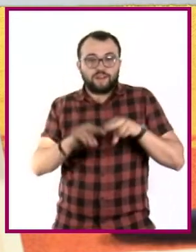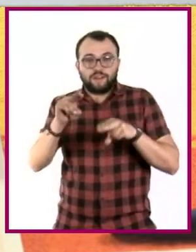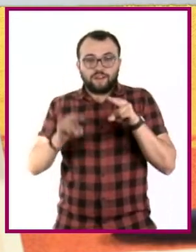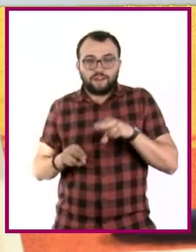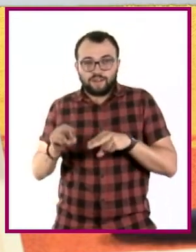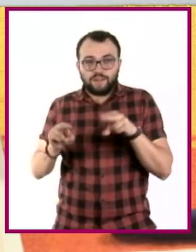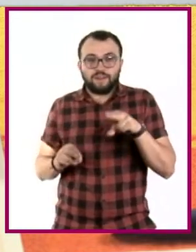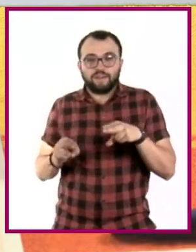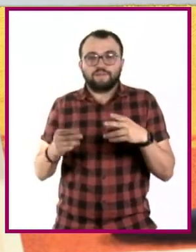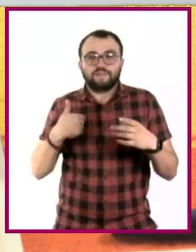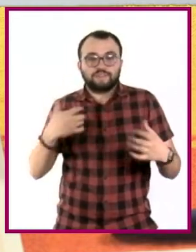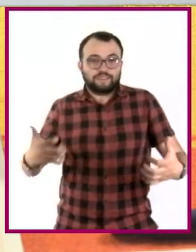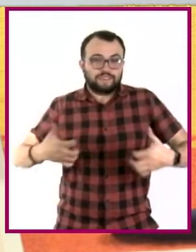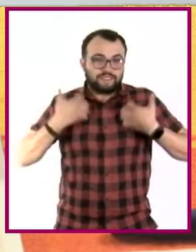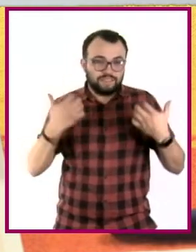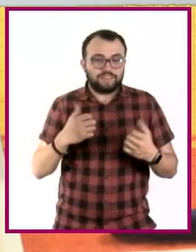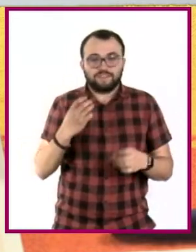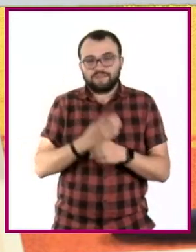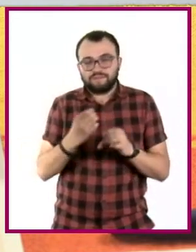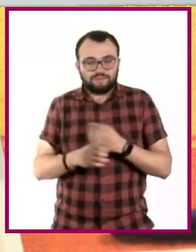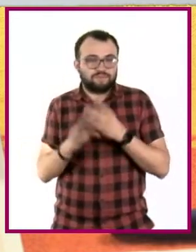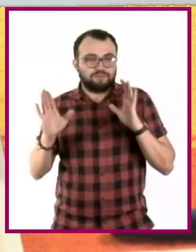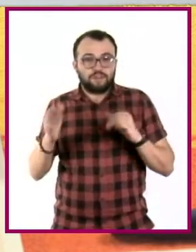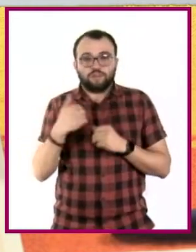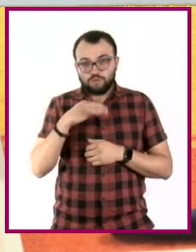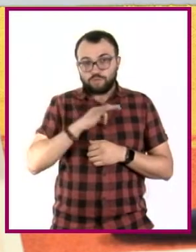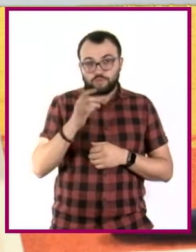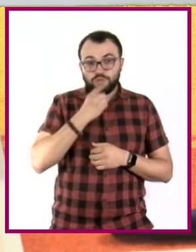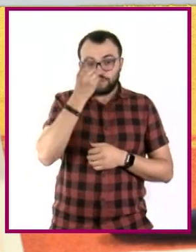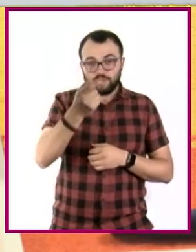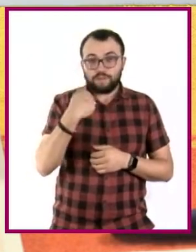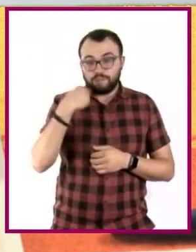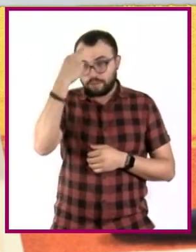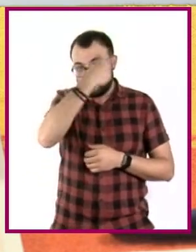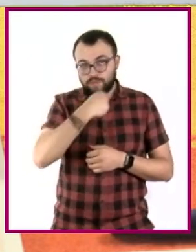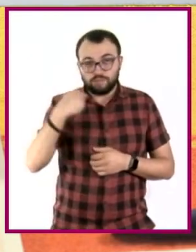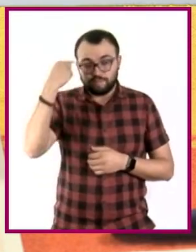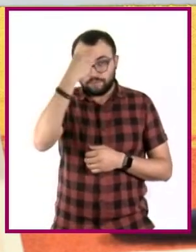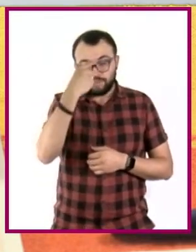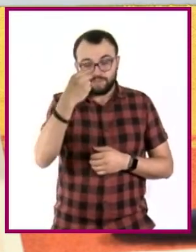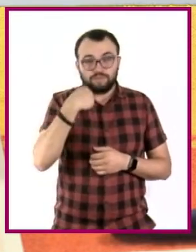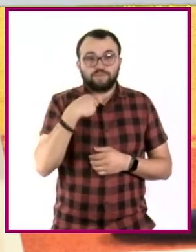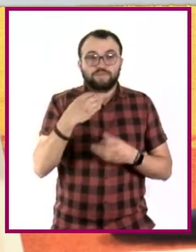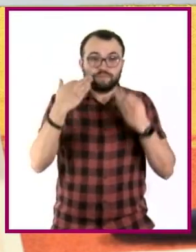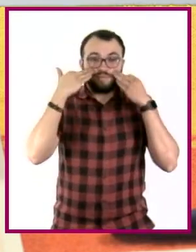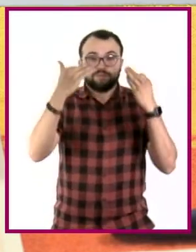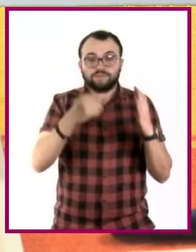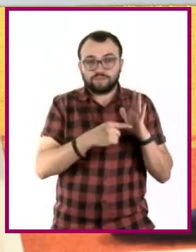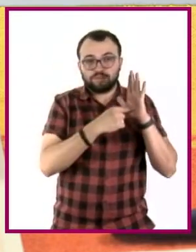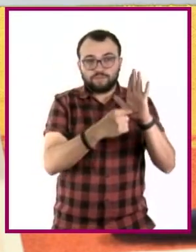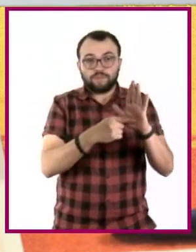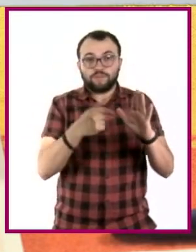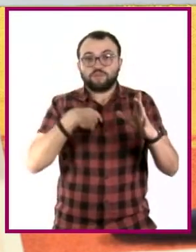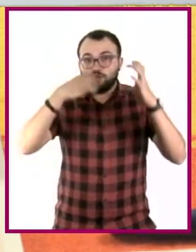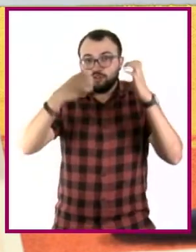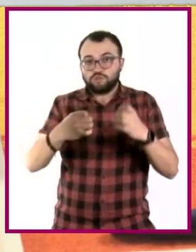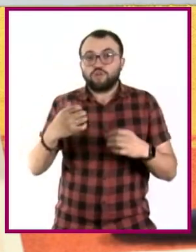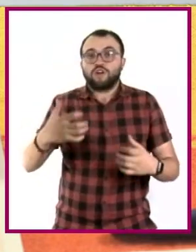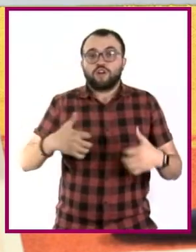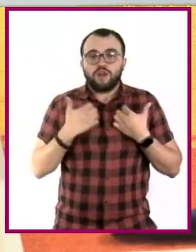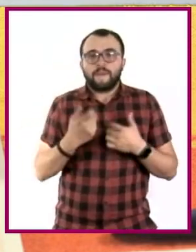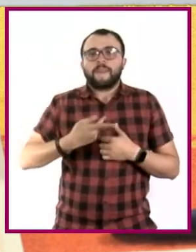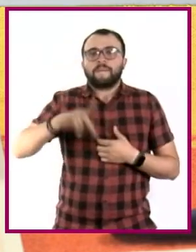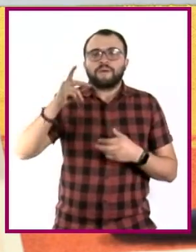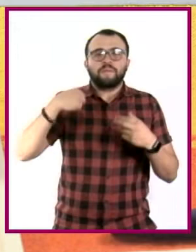tenga. Entonces, yo te puedo decir y con mi rostro mostrarte que estoy enojada, pero